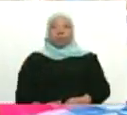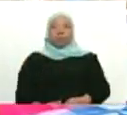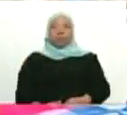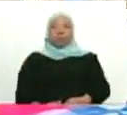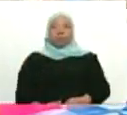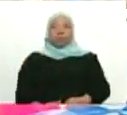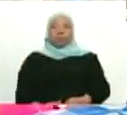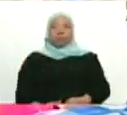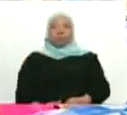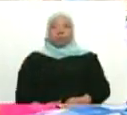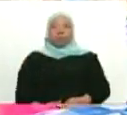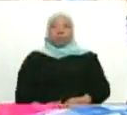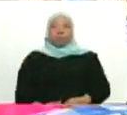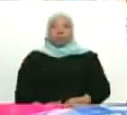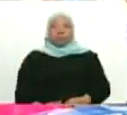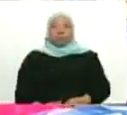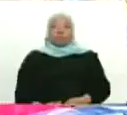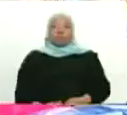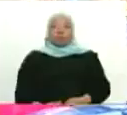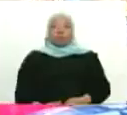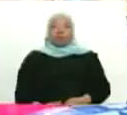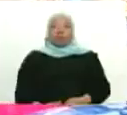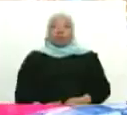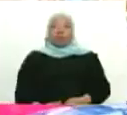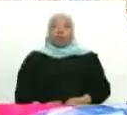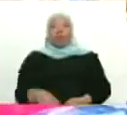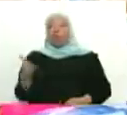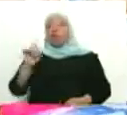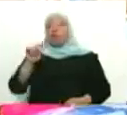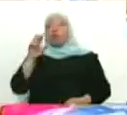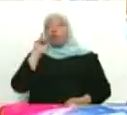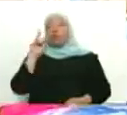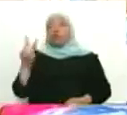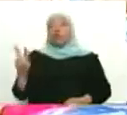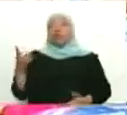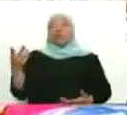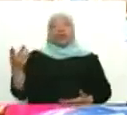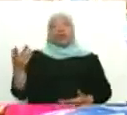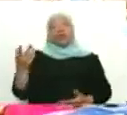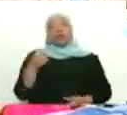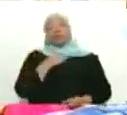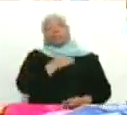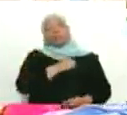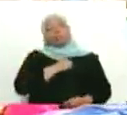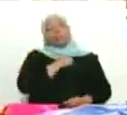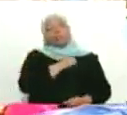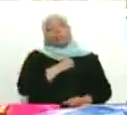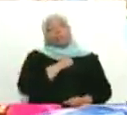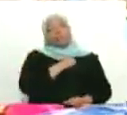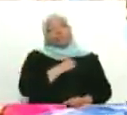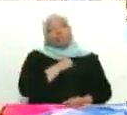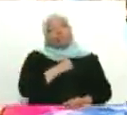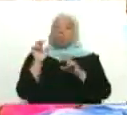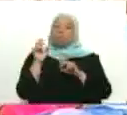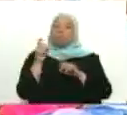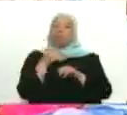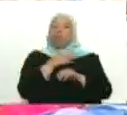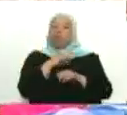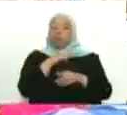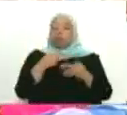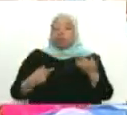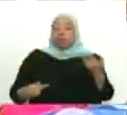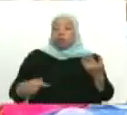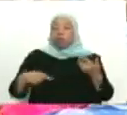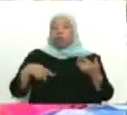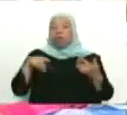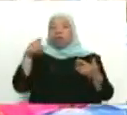No se ve. No se ve de aquí. Bueno, queríamos pasar con el camarada a su casa para que